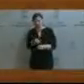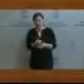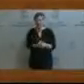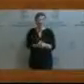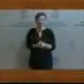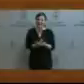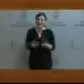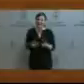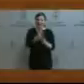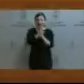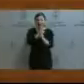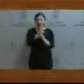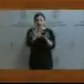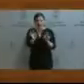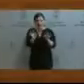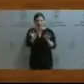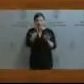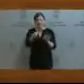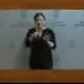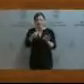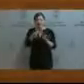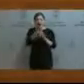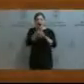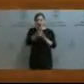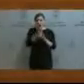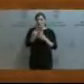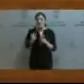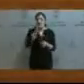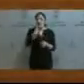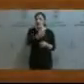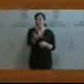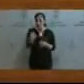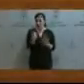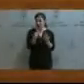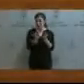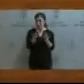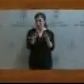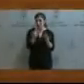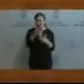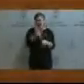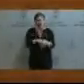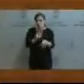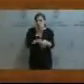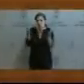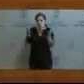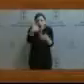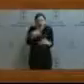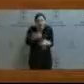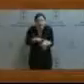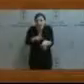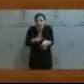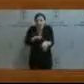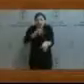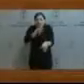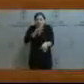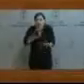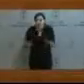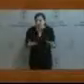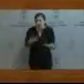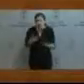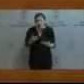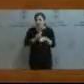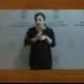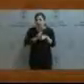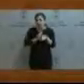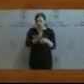Y a ese conejo me parezco yo diciendo lo que dice en el libro: no tengo tiempo, no me da tiempo, así que perdonen,